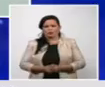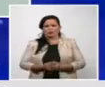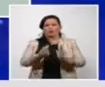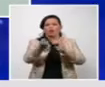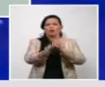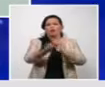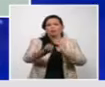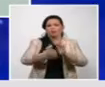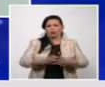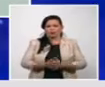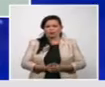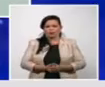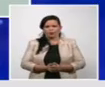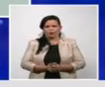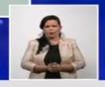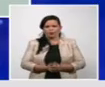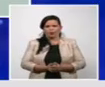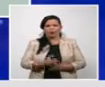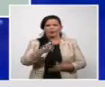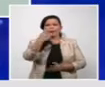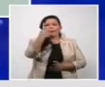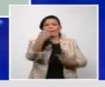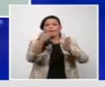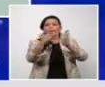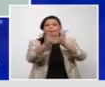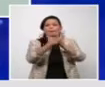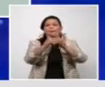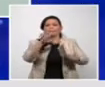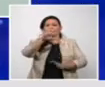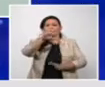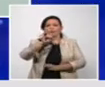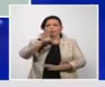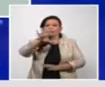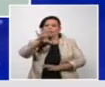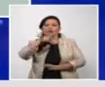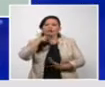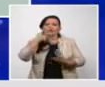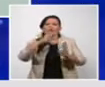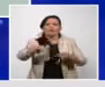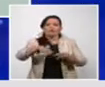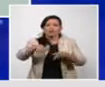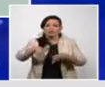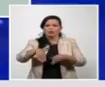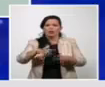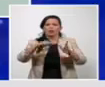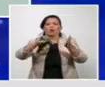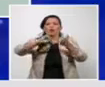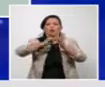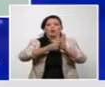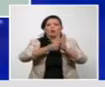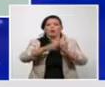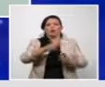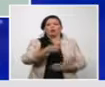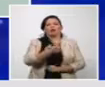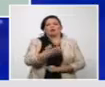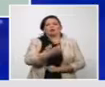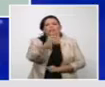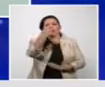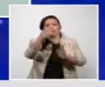y 1.505 fallecidos por cada millón de habitantes. En cuanto al número de